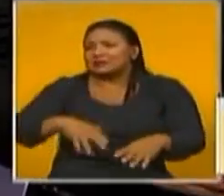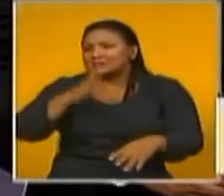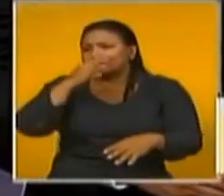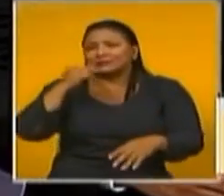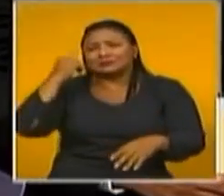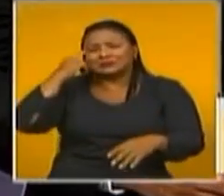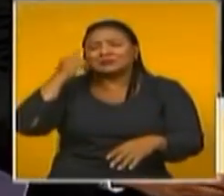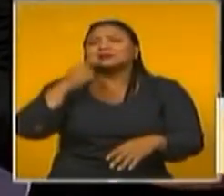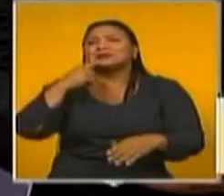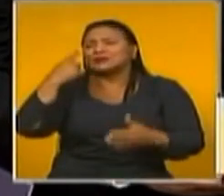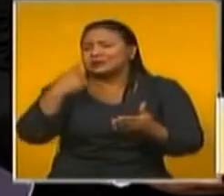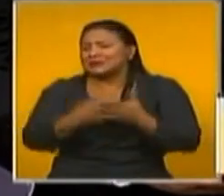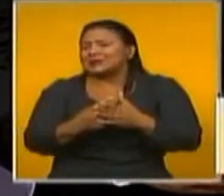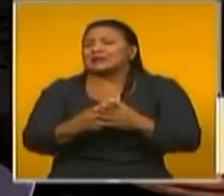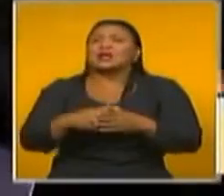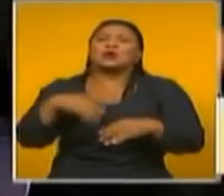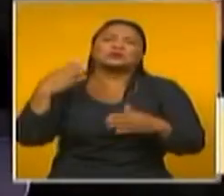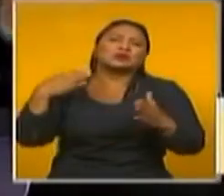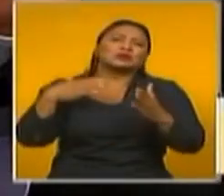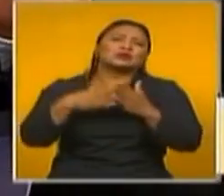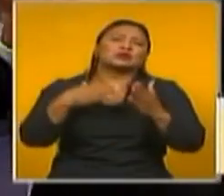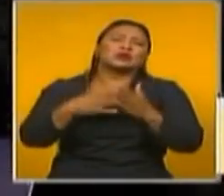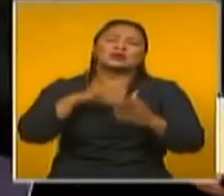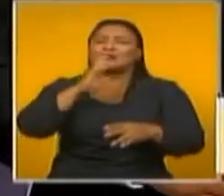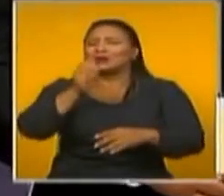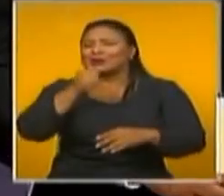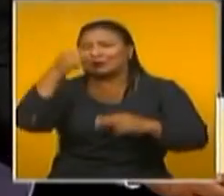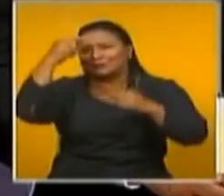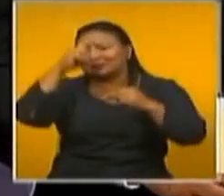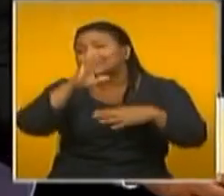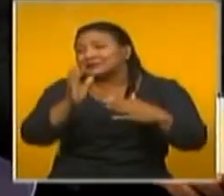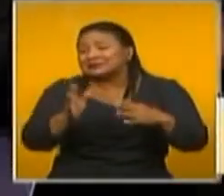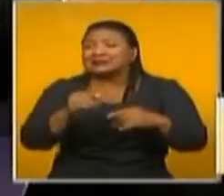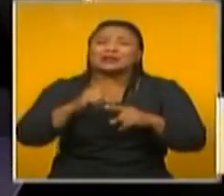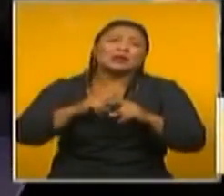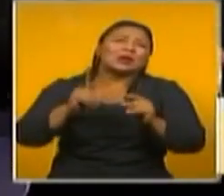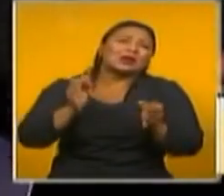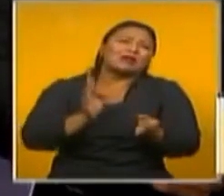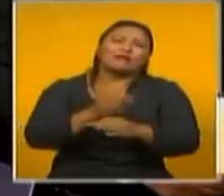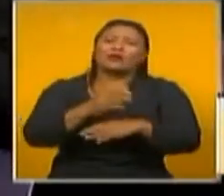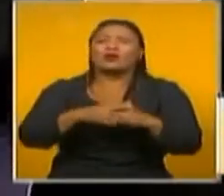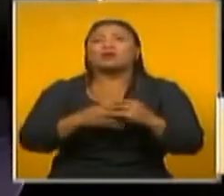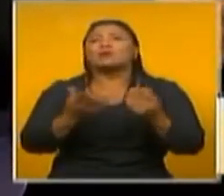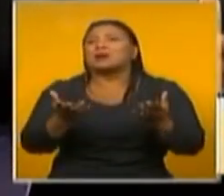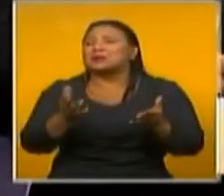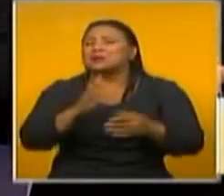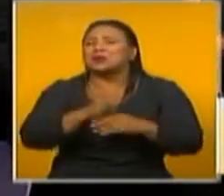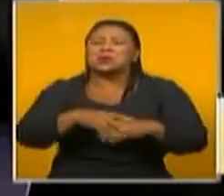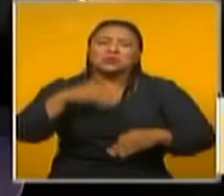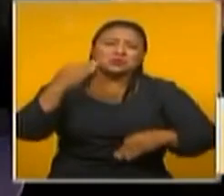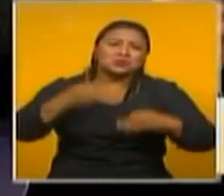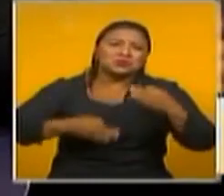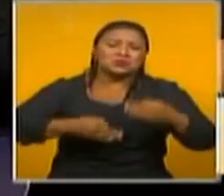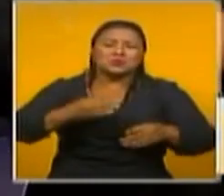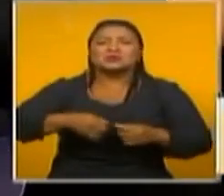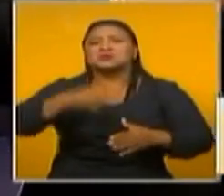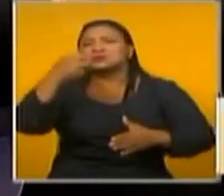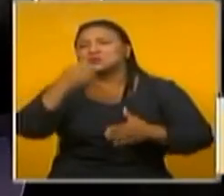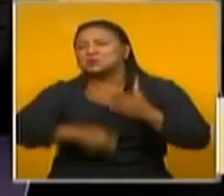a medios de comunicación y a periodistas de todas las formas posibles, en cadenas nacionales, con juicios,